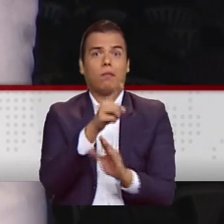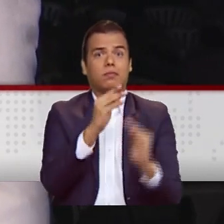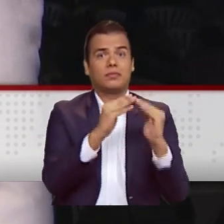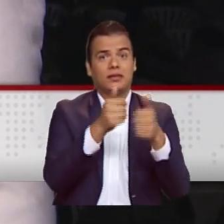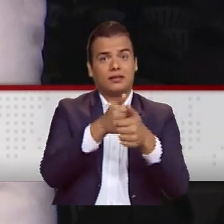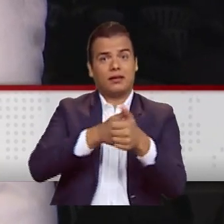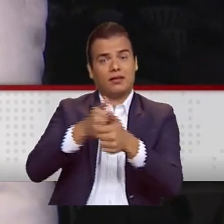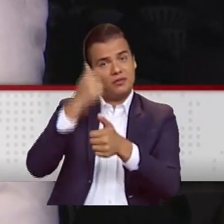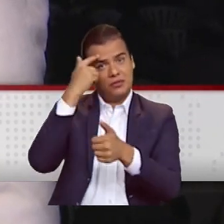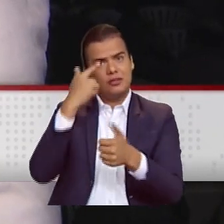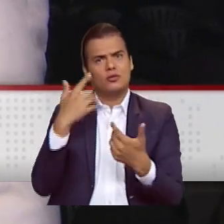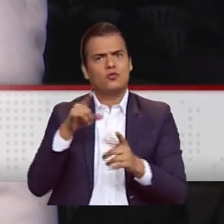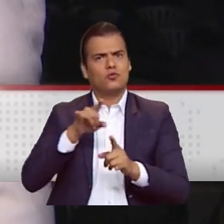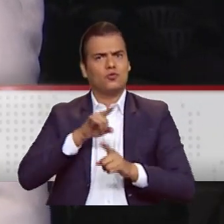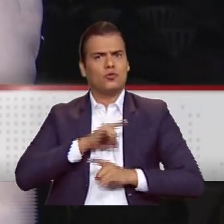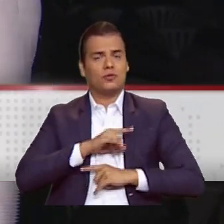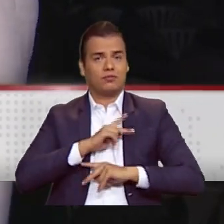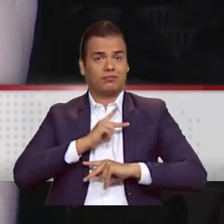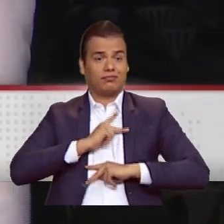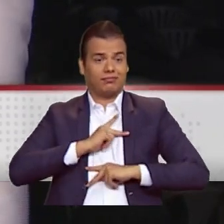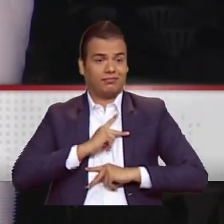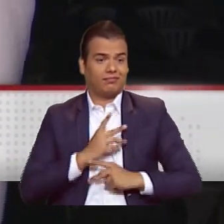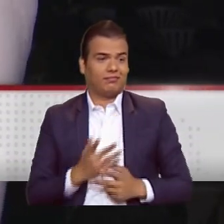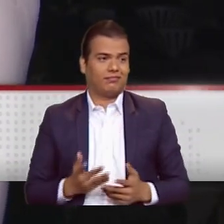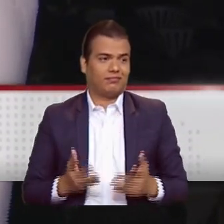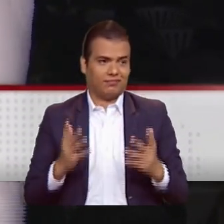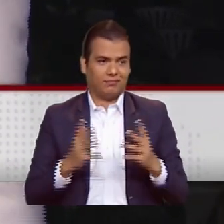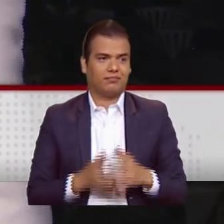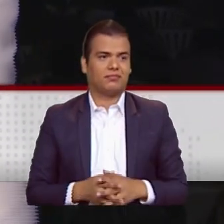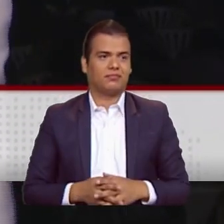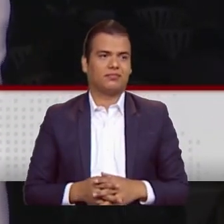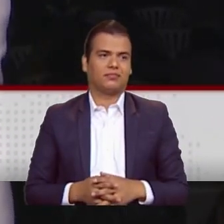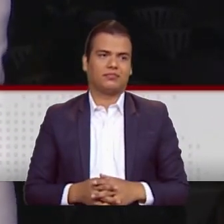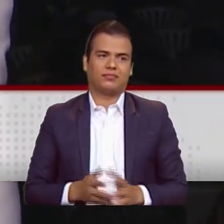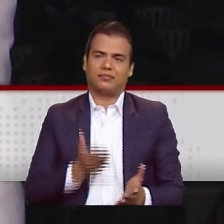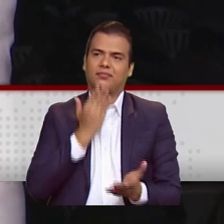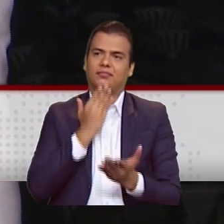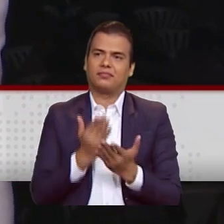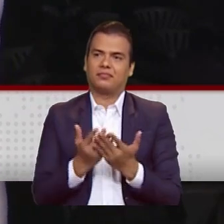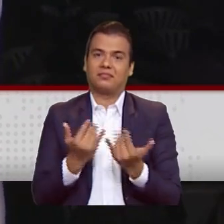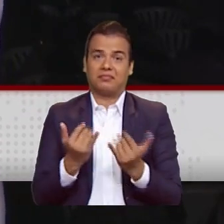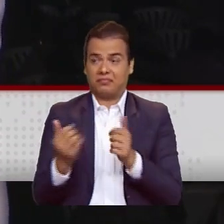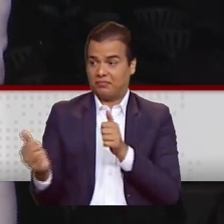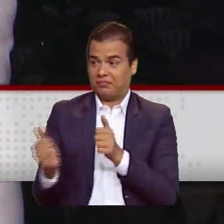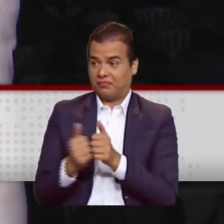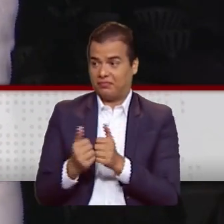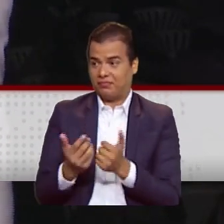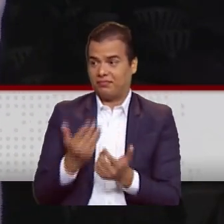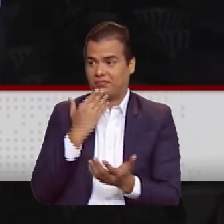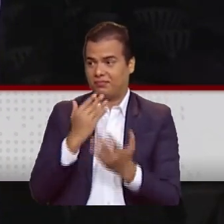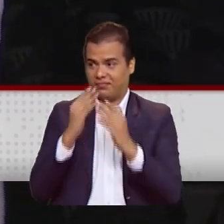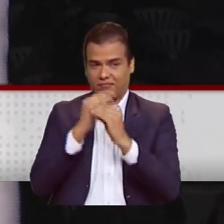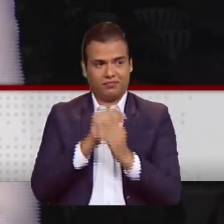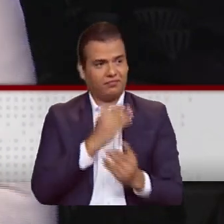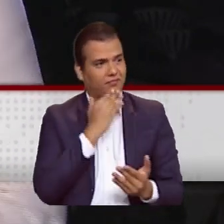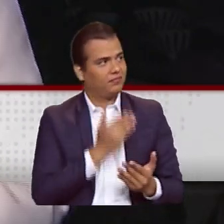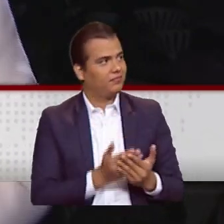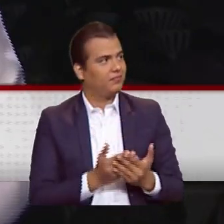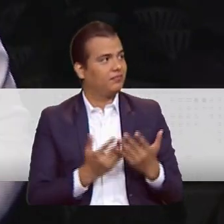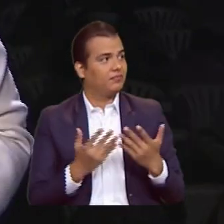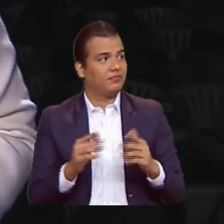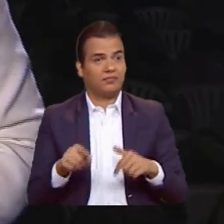puedan sentir el festival como cercano a sus corazones katherine pues muchísimas gracias por habernos acompañado feliz noche muchísimas gracias